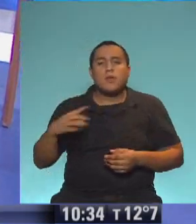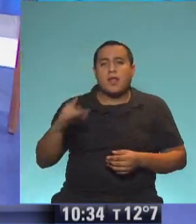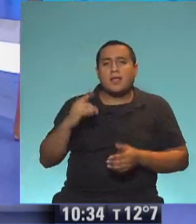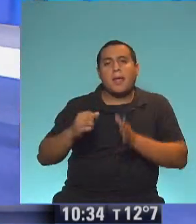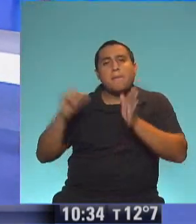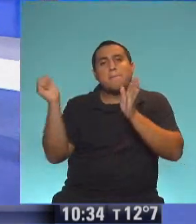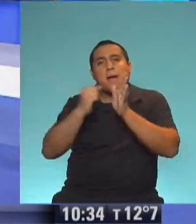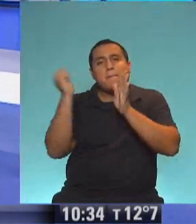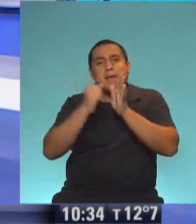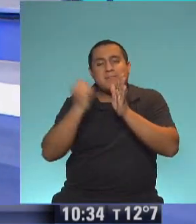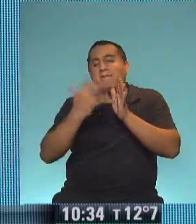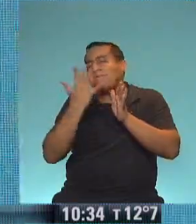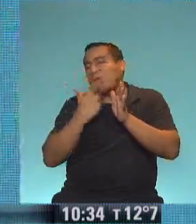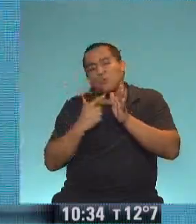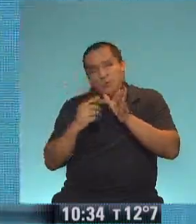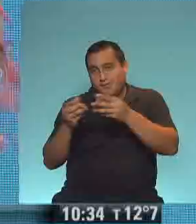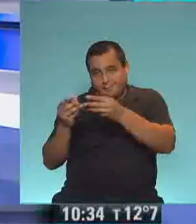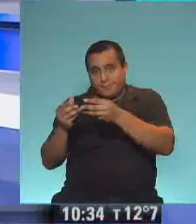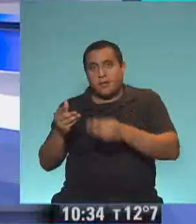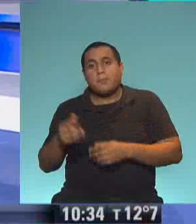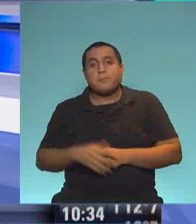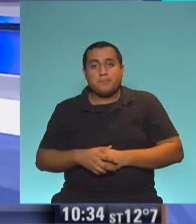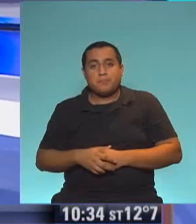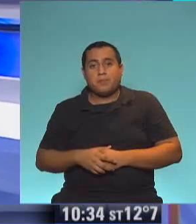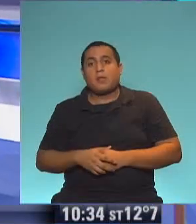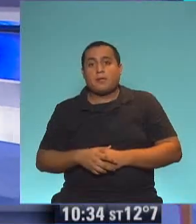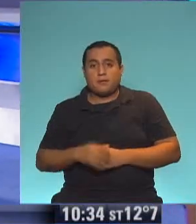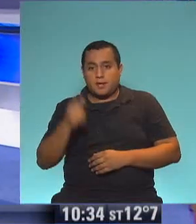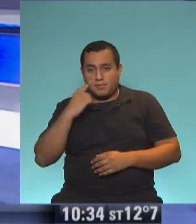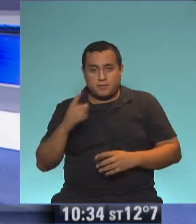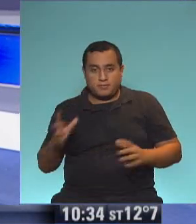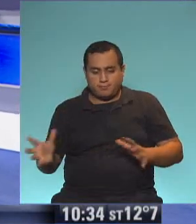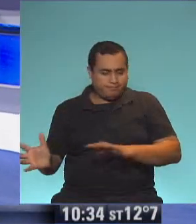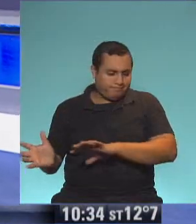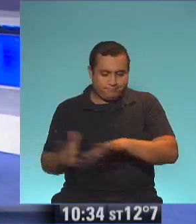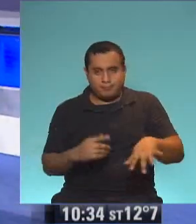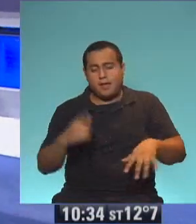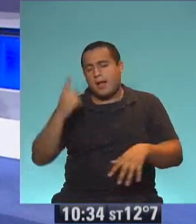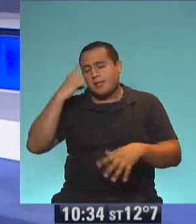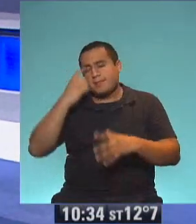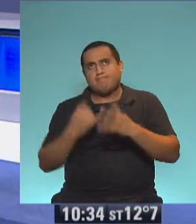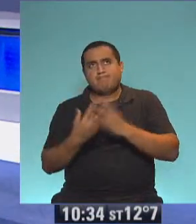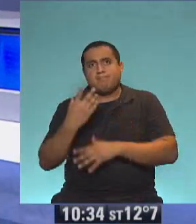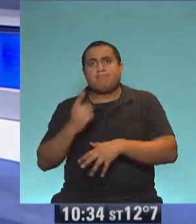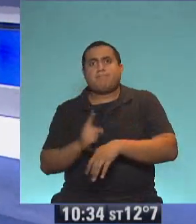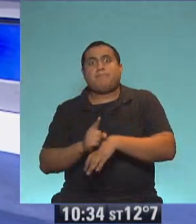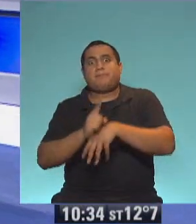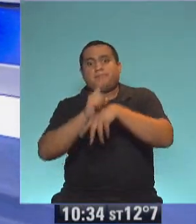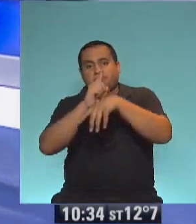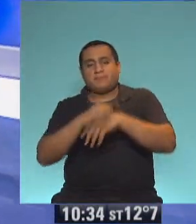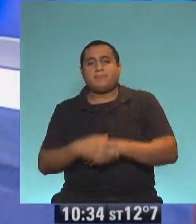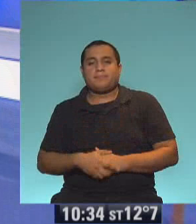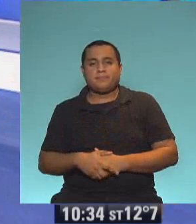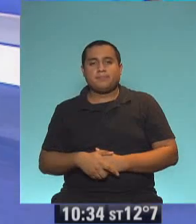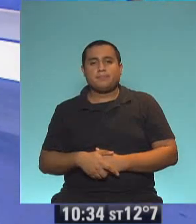pandereta, que es mi juguete preferido. Y ahora es el momento de correr el cajón de juguetes y armar nuestra nave imaginaria. Vamos a agarrar cosas para la nave.